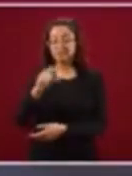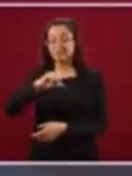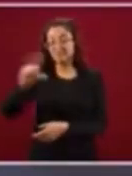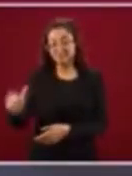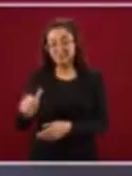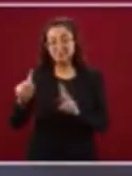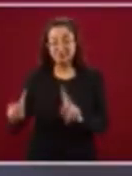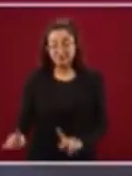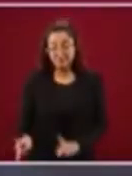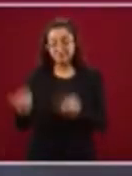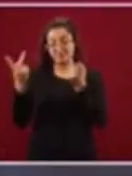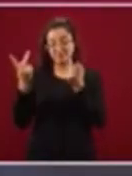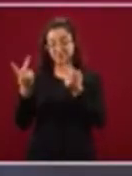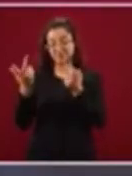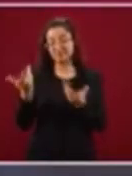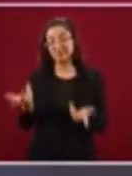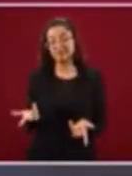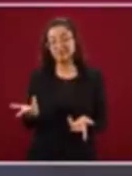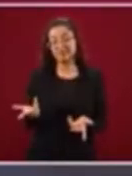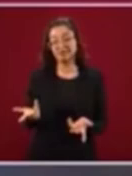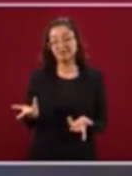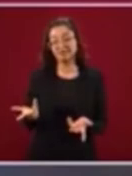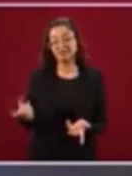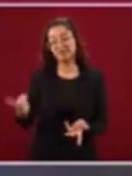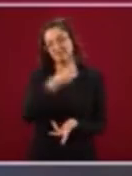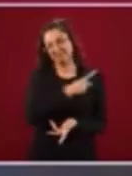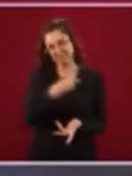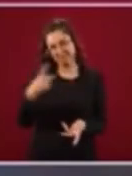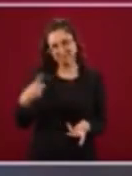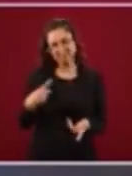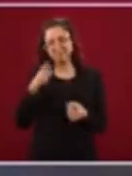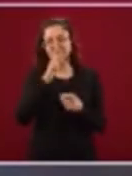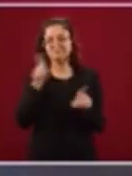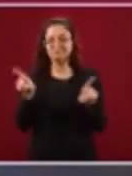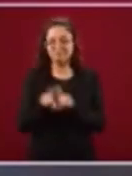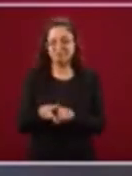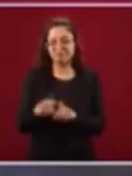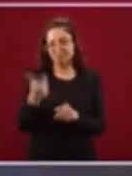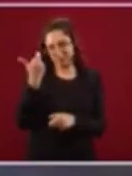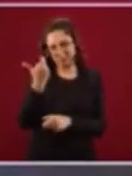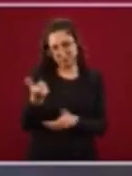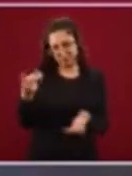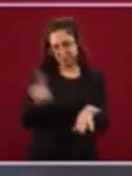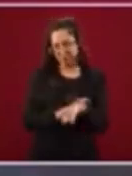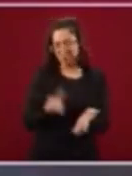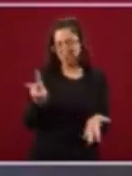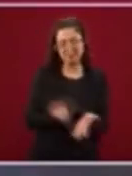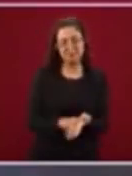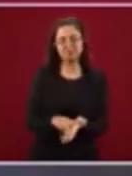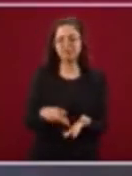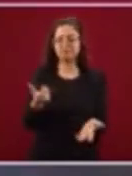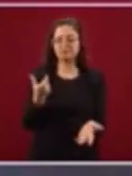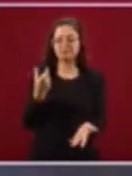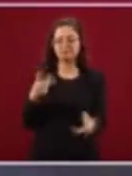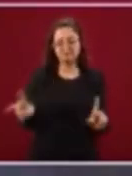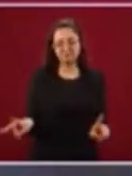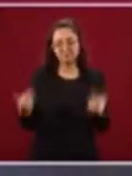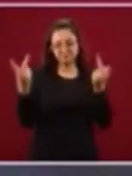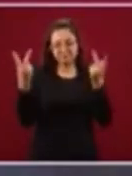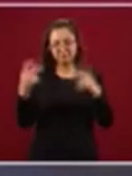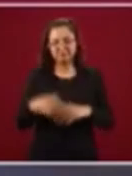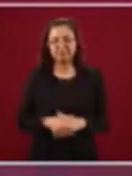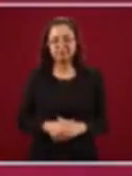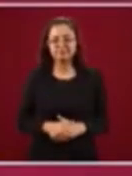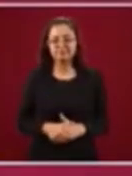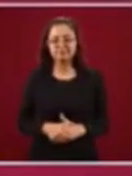menos sea a precio de avalúo, por él mismo, pues. Pero es